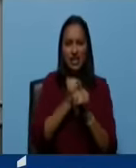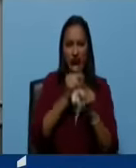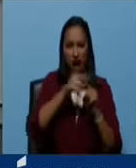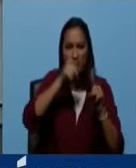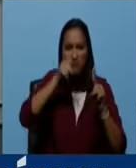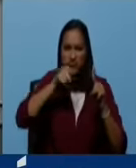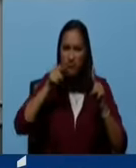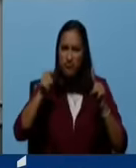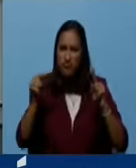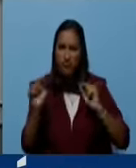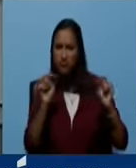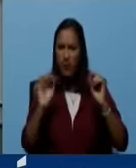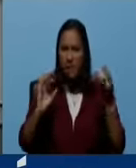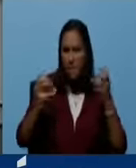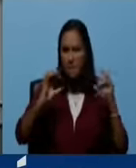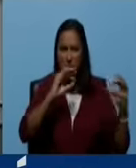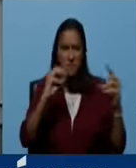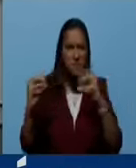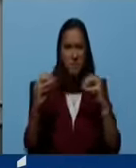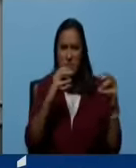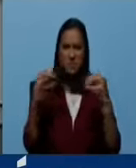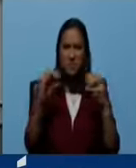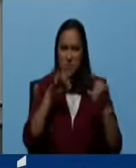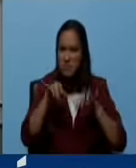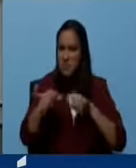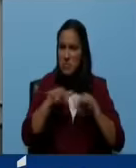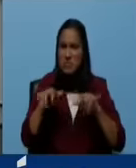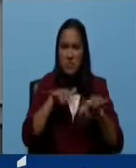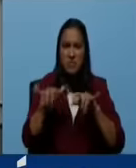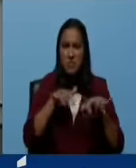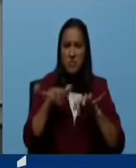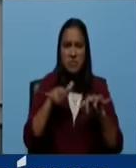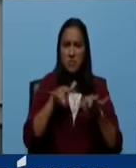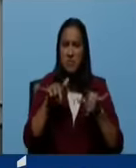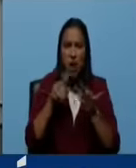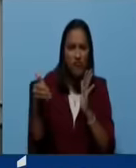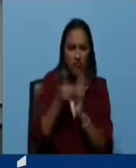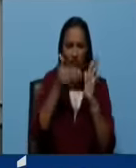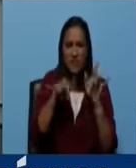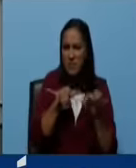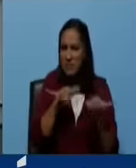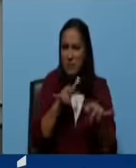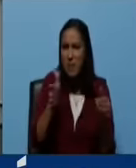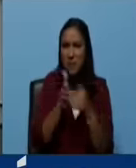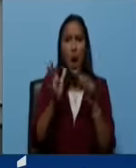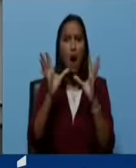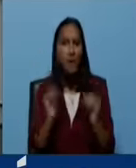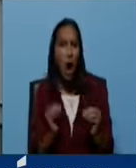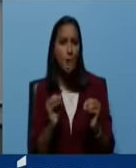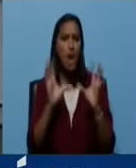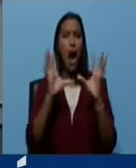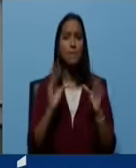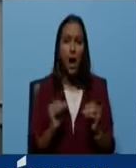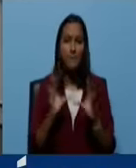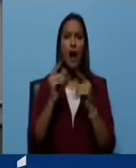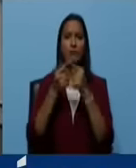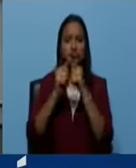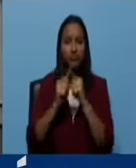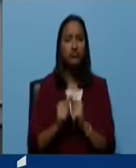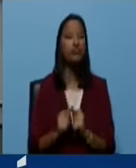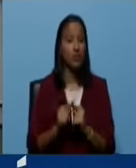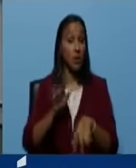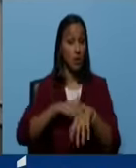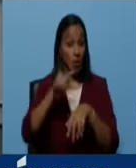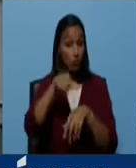hacker lo asumió públicamente. Ustedes vieron cuando nosotros ayer lo dijimos en